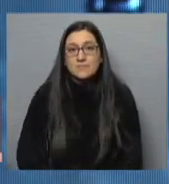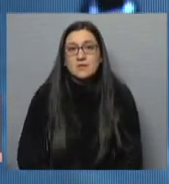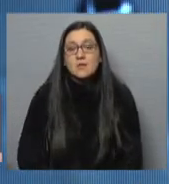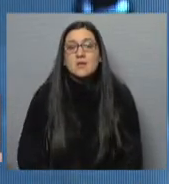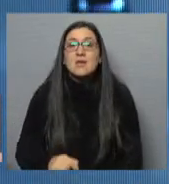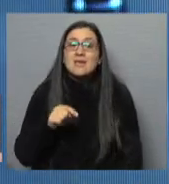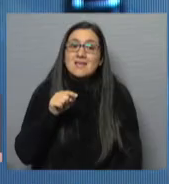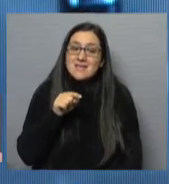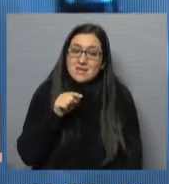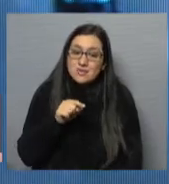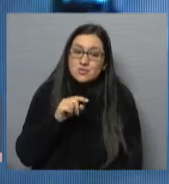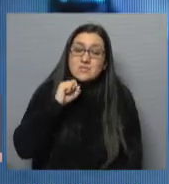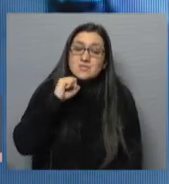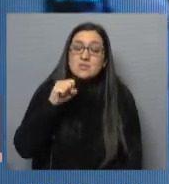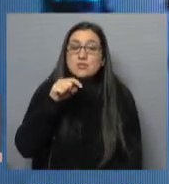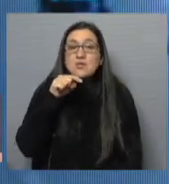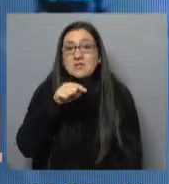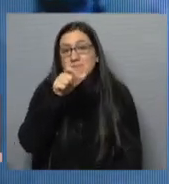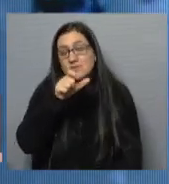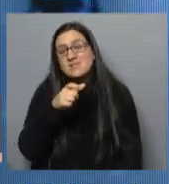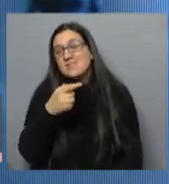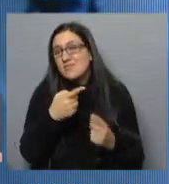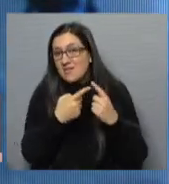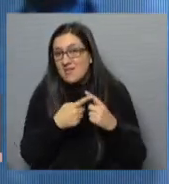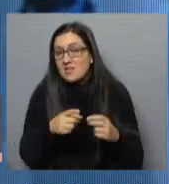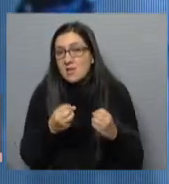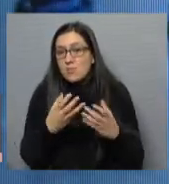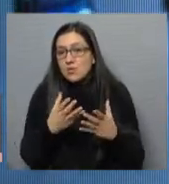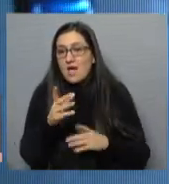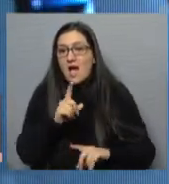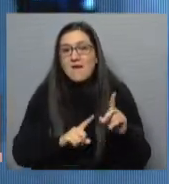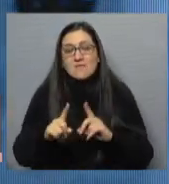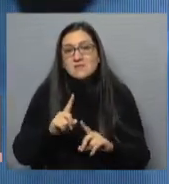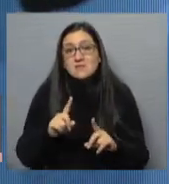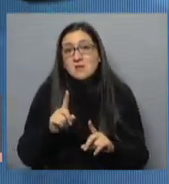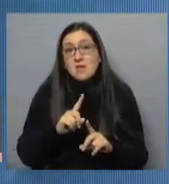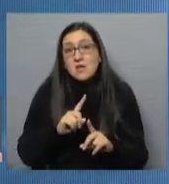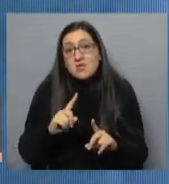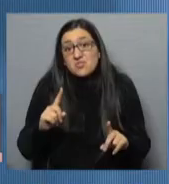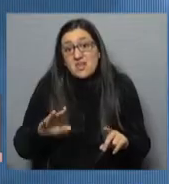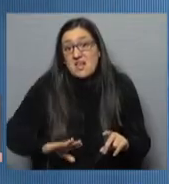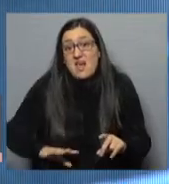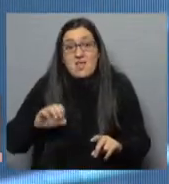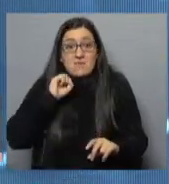la esquizofrenia tienen un perfil diferente porque a veces son como inmotivados,